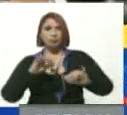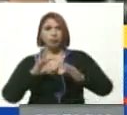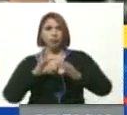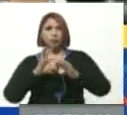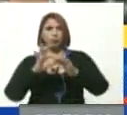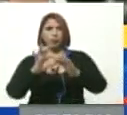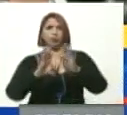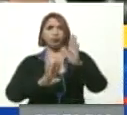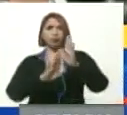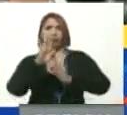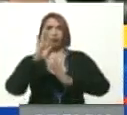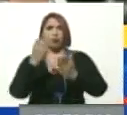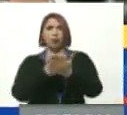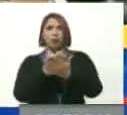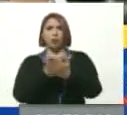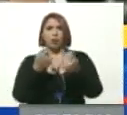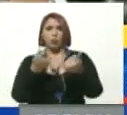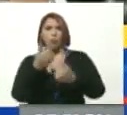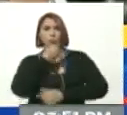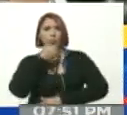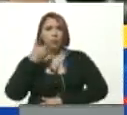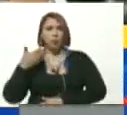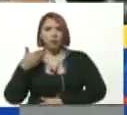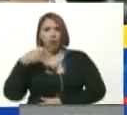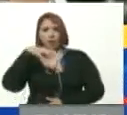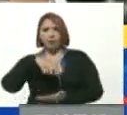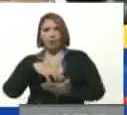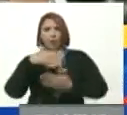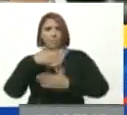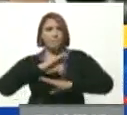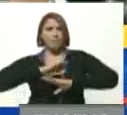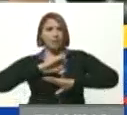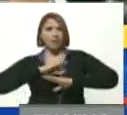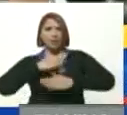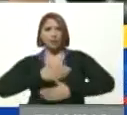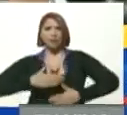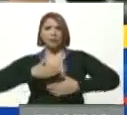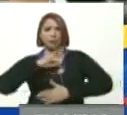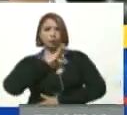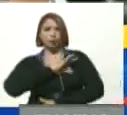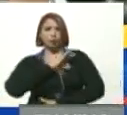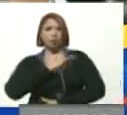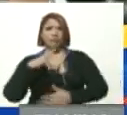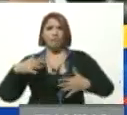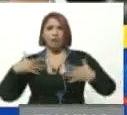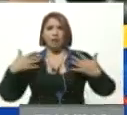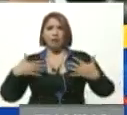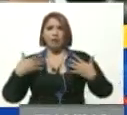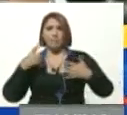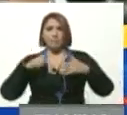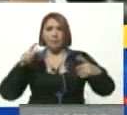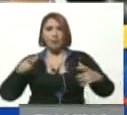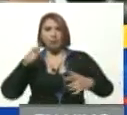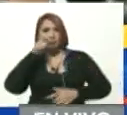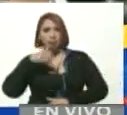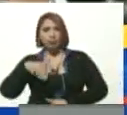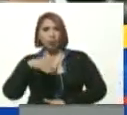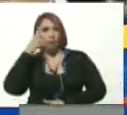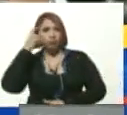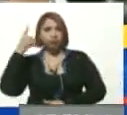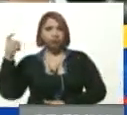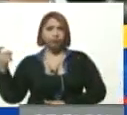crecimiento económico, la mejoría del estado de bienestar social y la felicidad de la gente. Ese es mi sueño para el